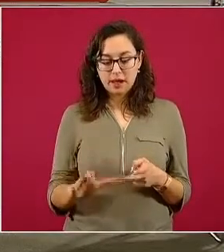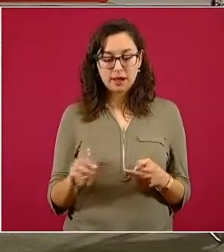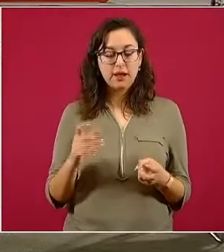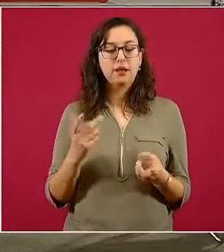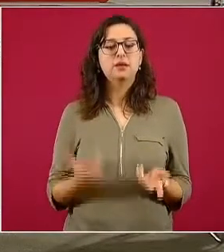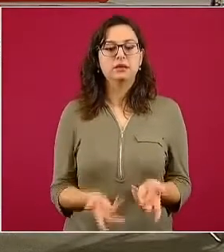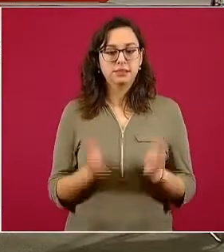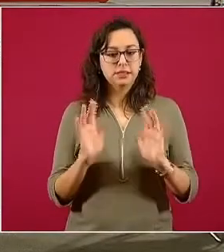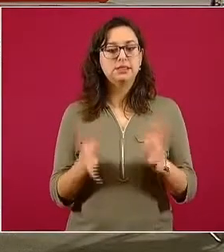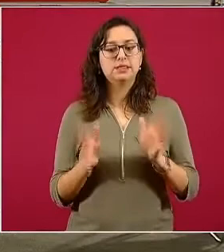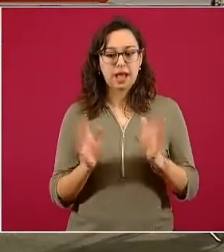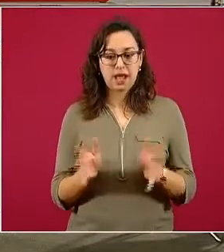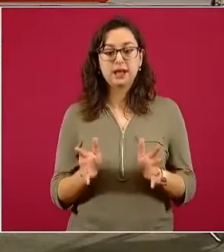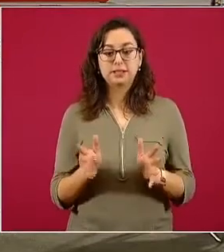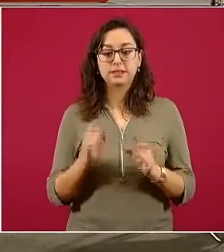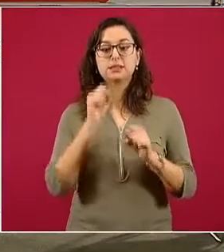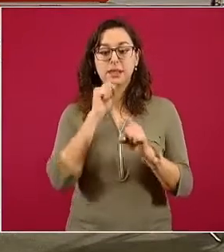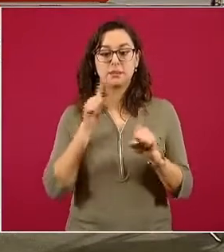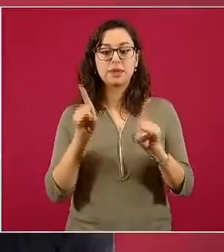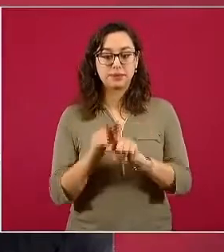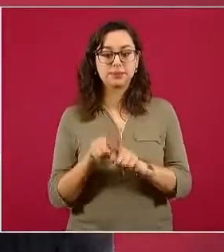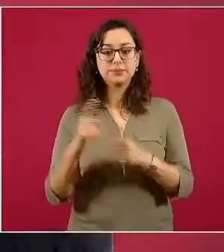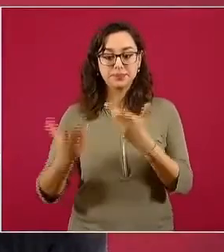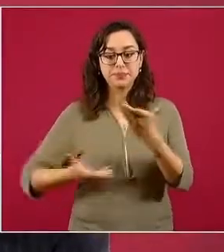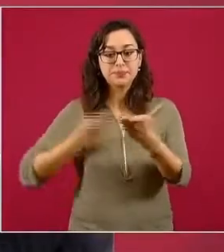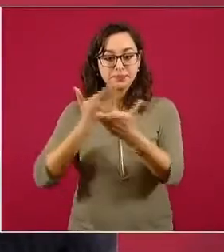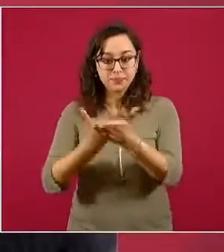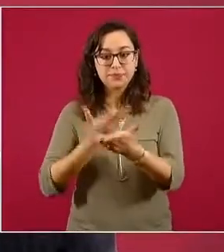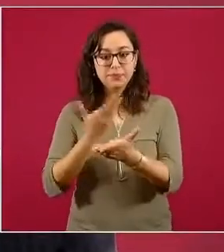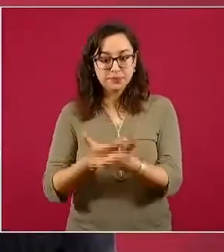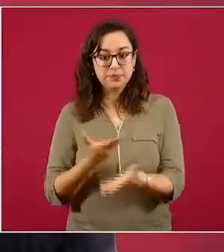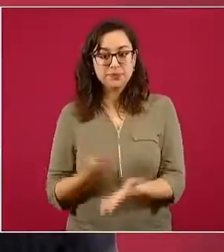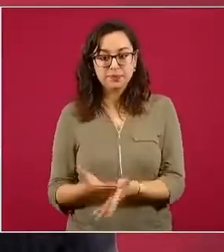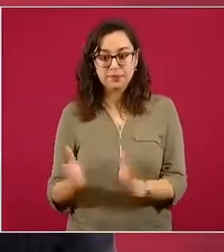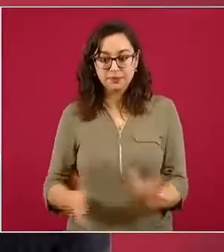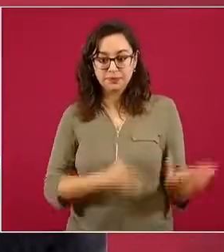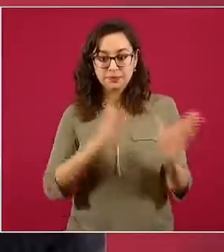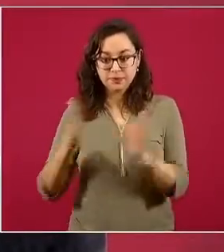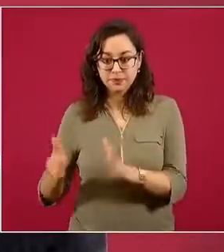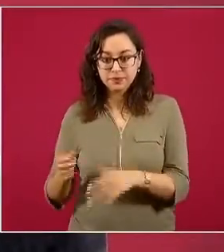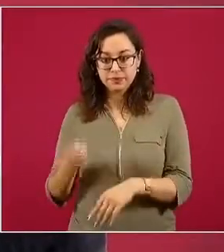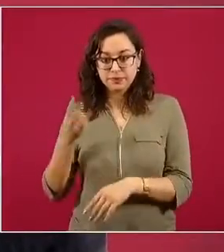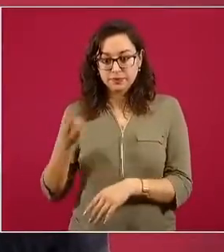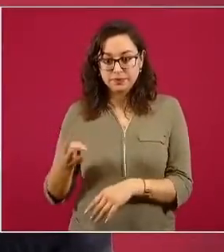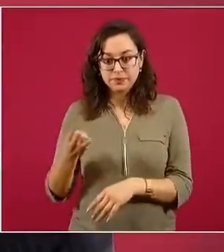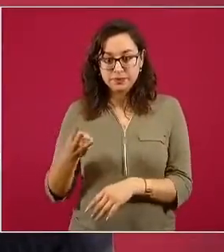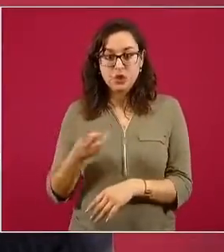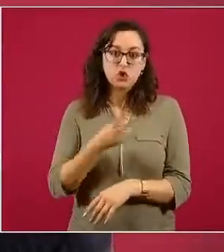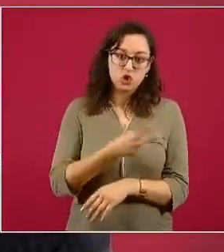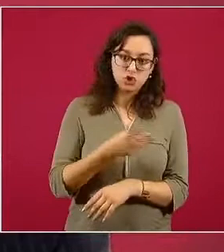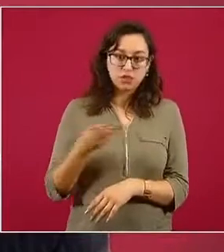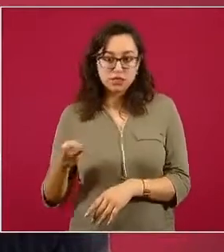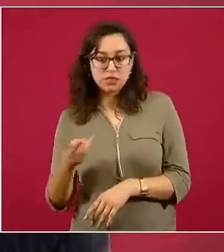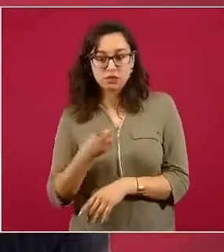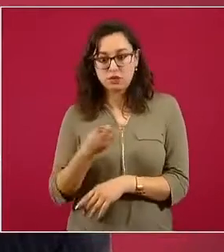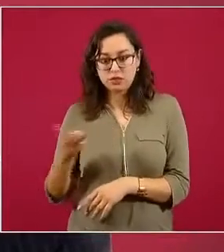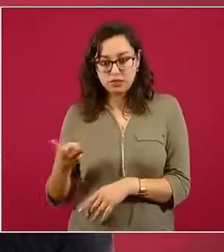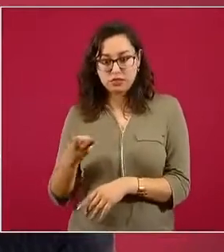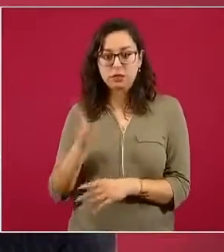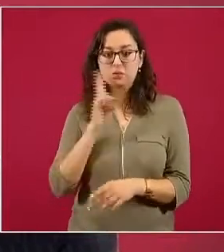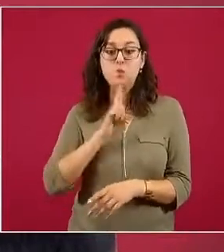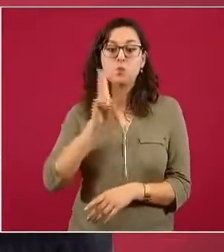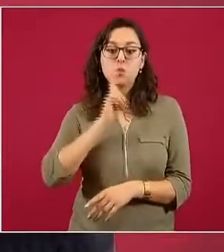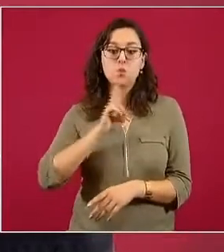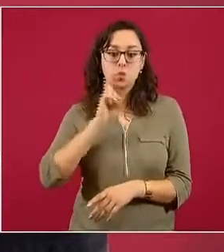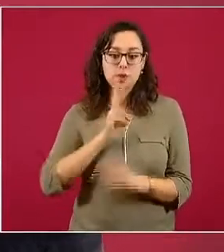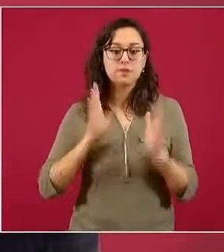han ya sometido solicitudes de aprobación de sus ensayos clínicos, algunos son fase 2, algunos son fase 3 y ya